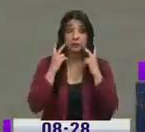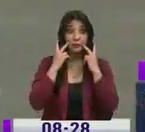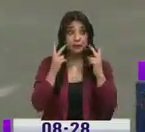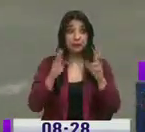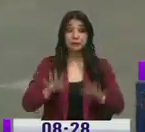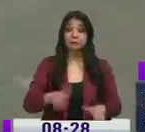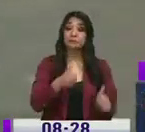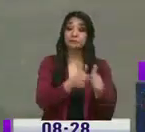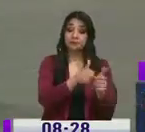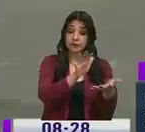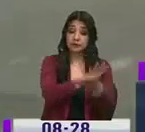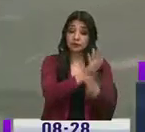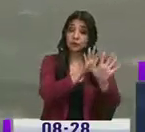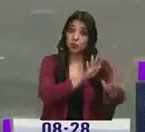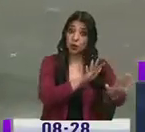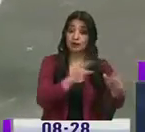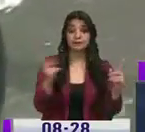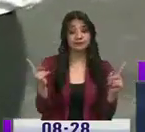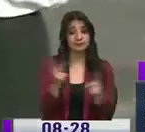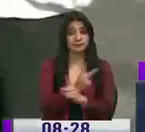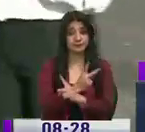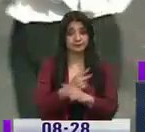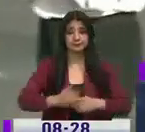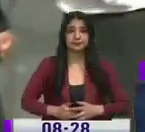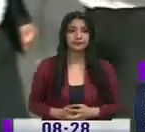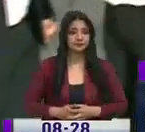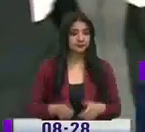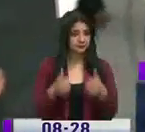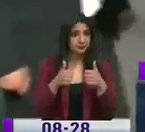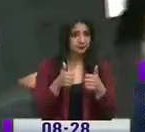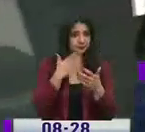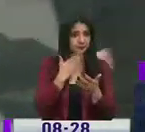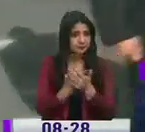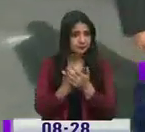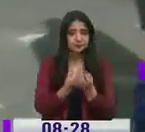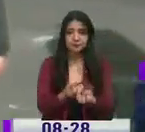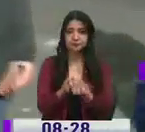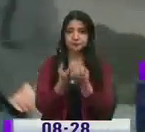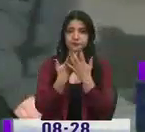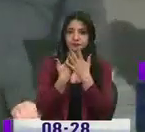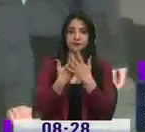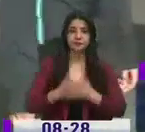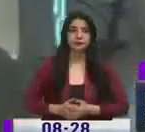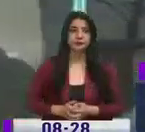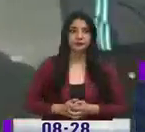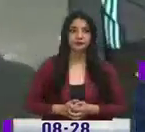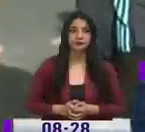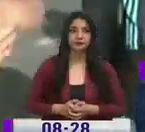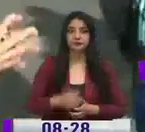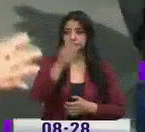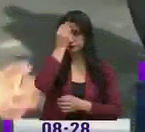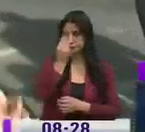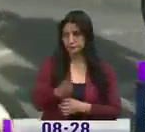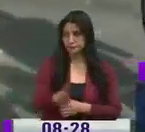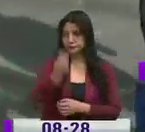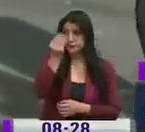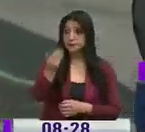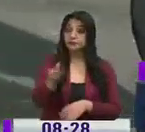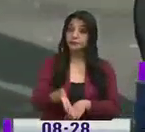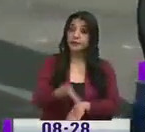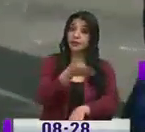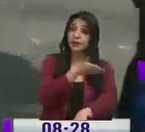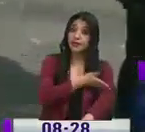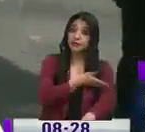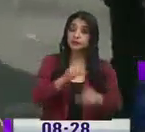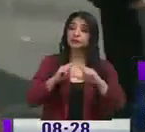institución educativa corre bastante riesgo. Muy bien, muchísimas gracias por esa información. Vecina, buenos días. Ustedes tal vez han hecho